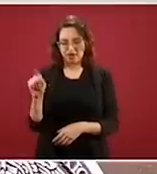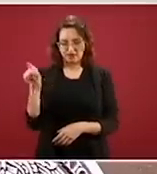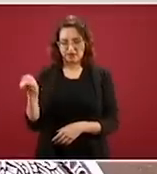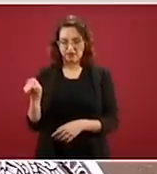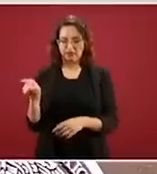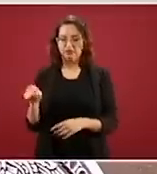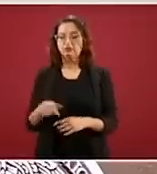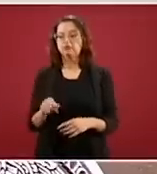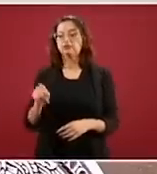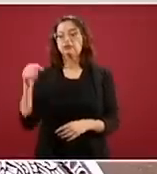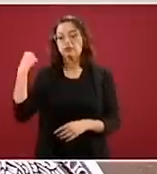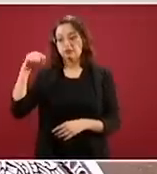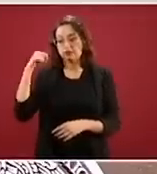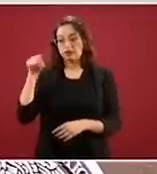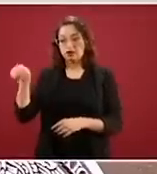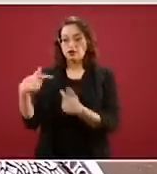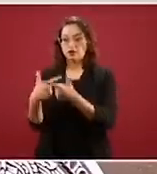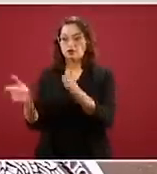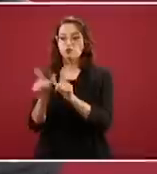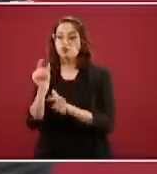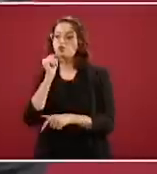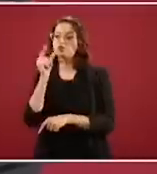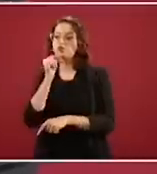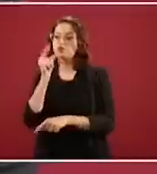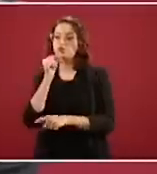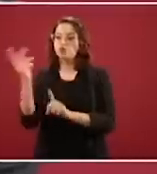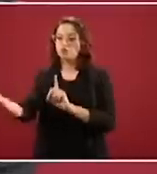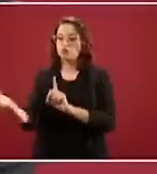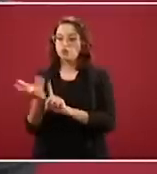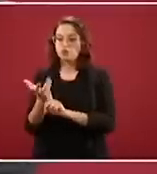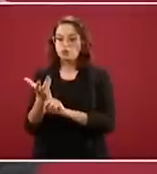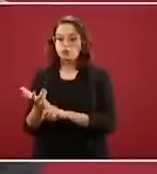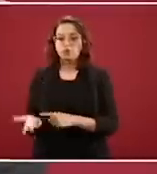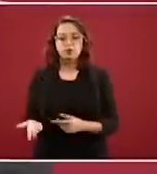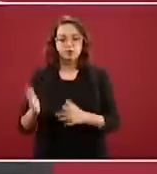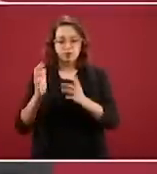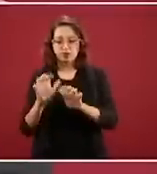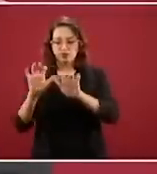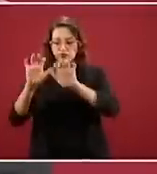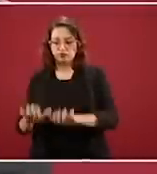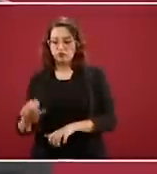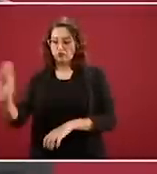esperando un grupo de policías y me presentan su escrito